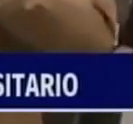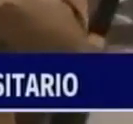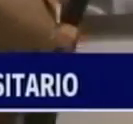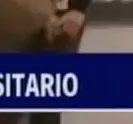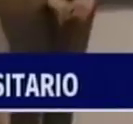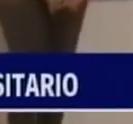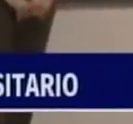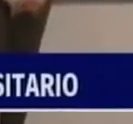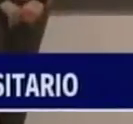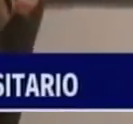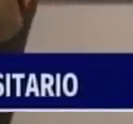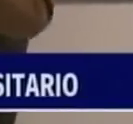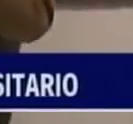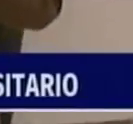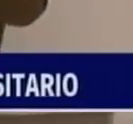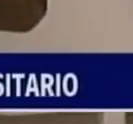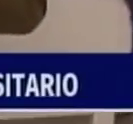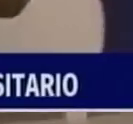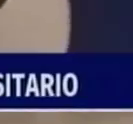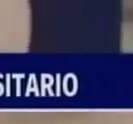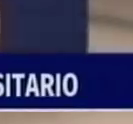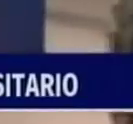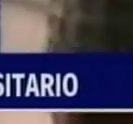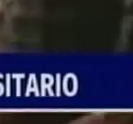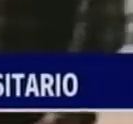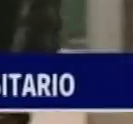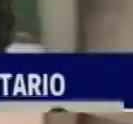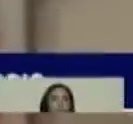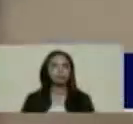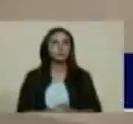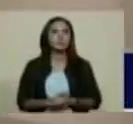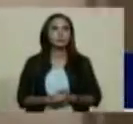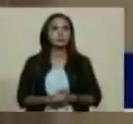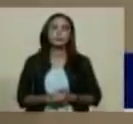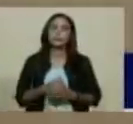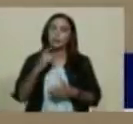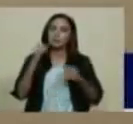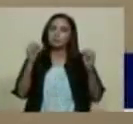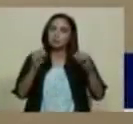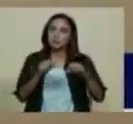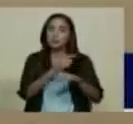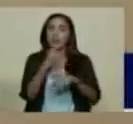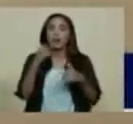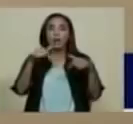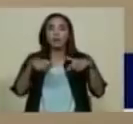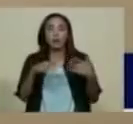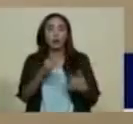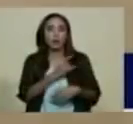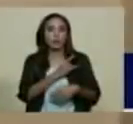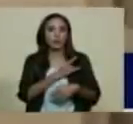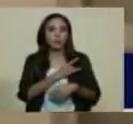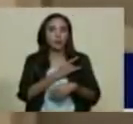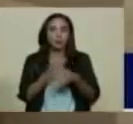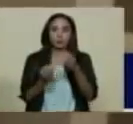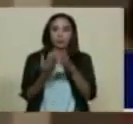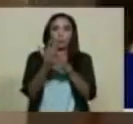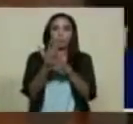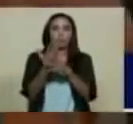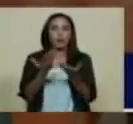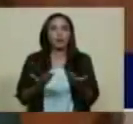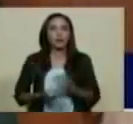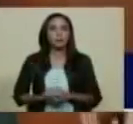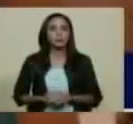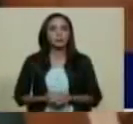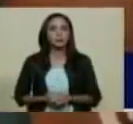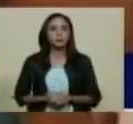Sí, presidente. De verdad, esta universidad nace y no quería despedirme sin decirle